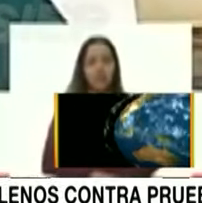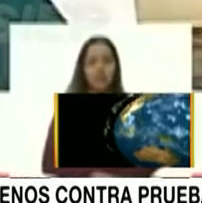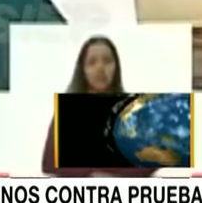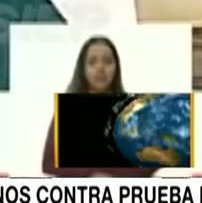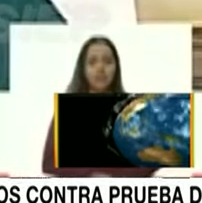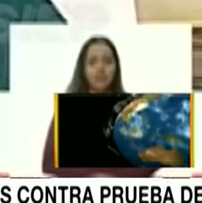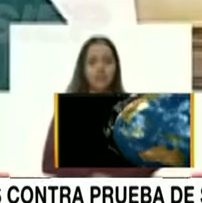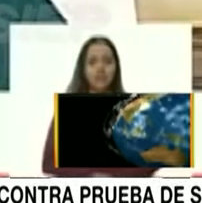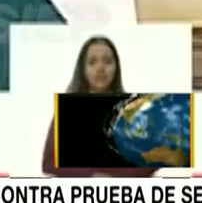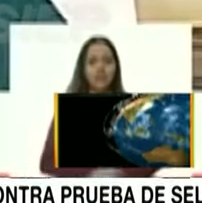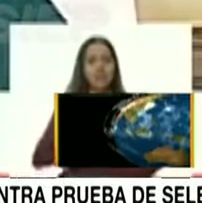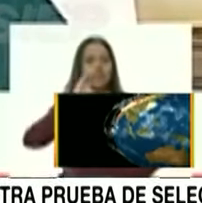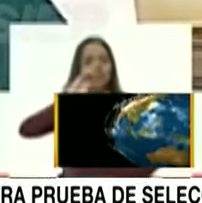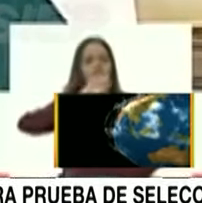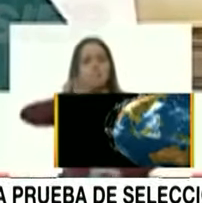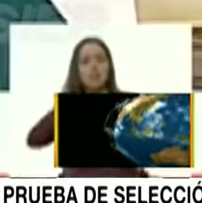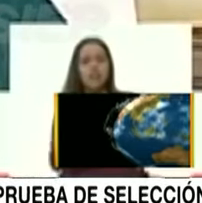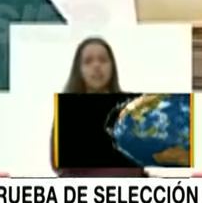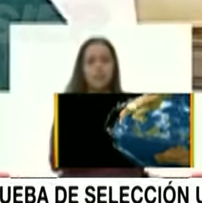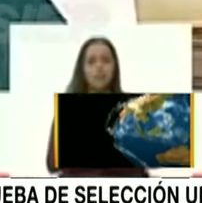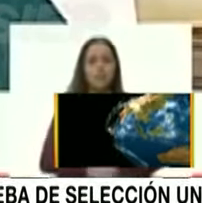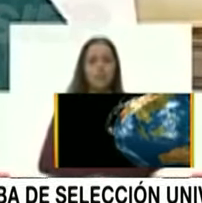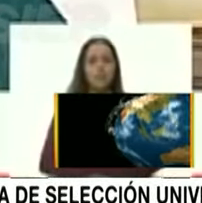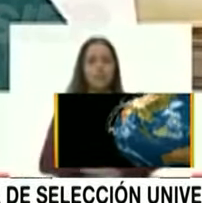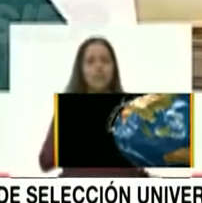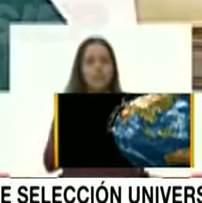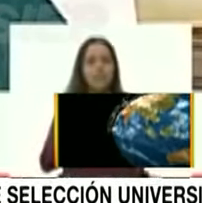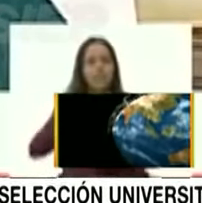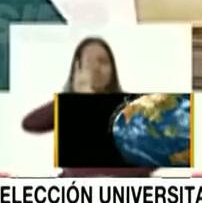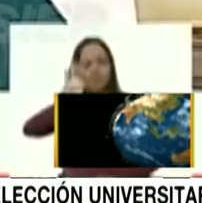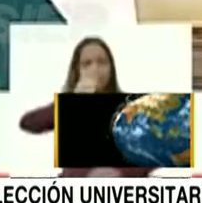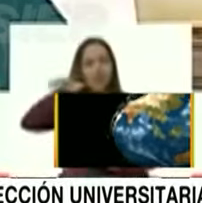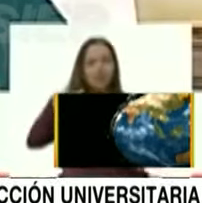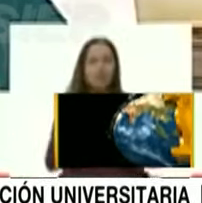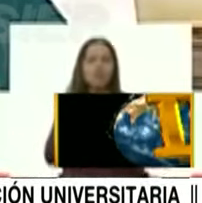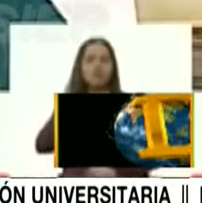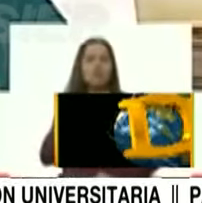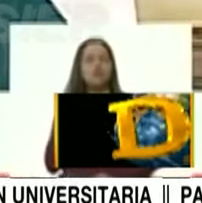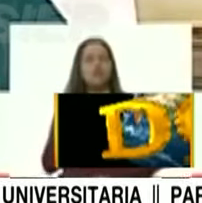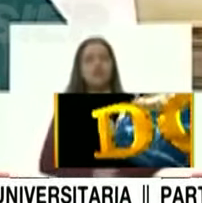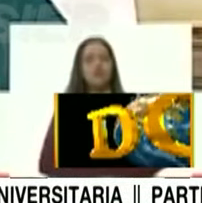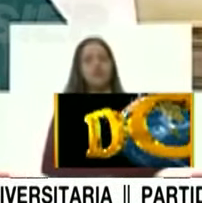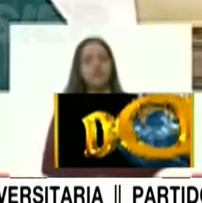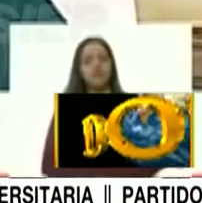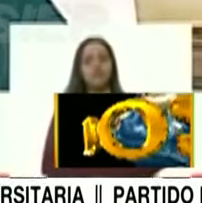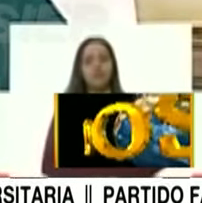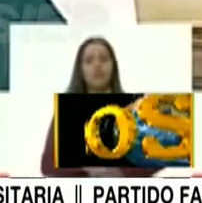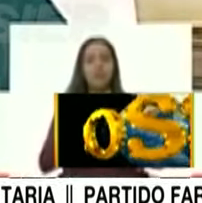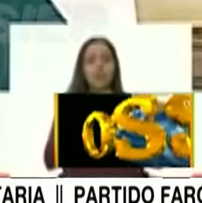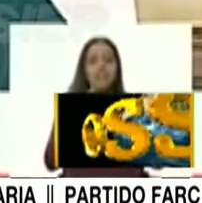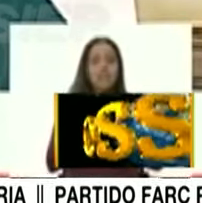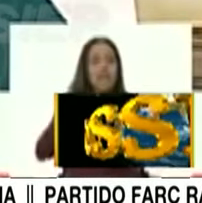es patria para todos. Palestina es patria para todos nosotros. Con Palestina se